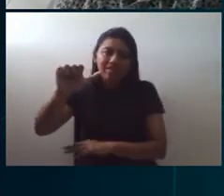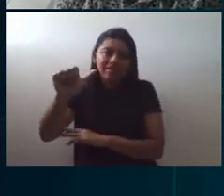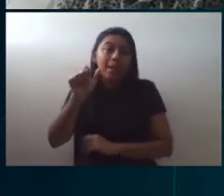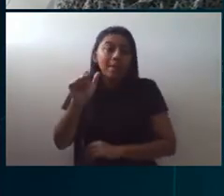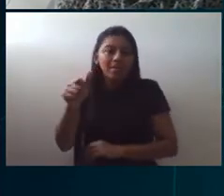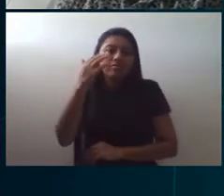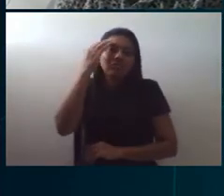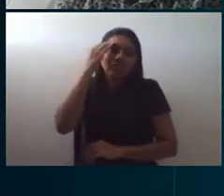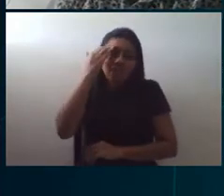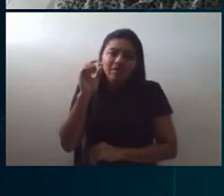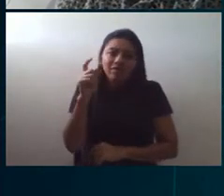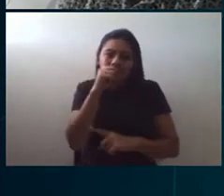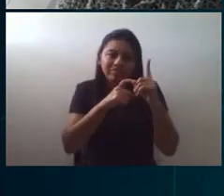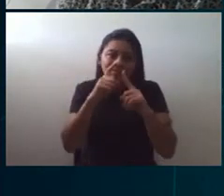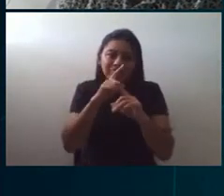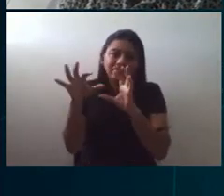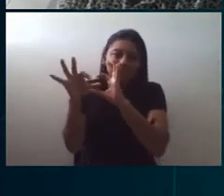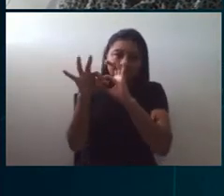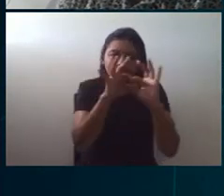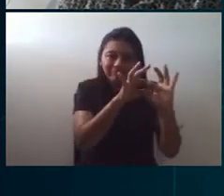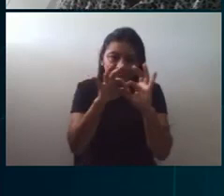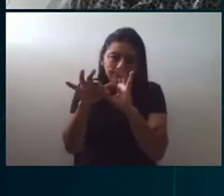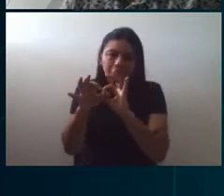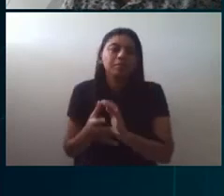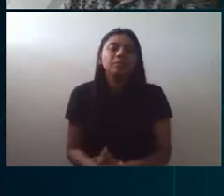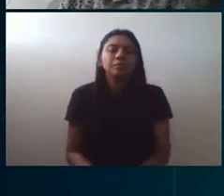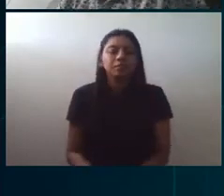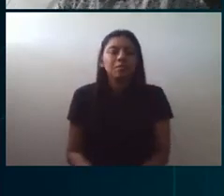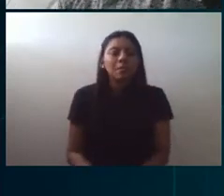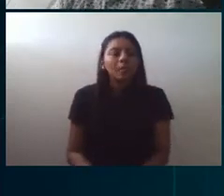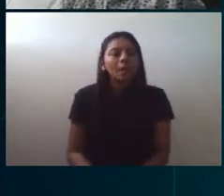¿cuáles fueron los algoritmos escogidos para hacer